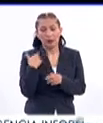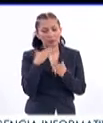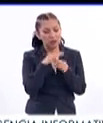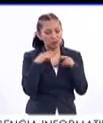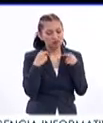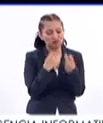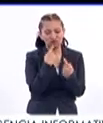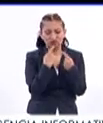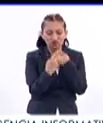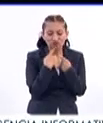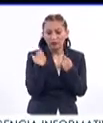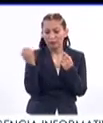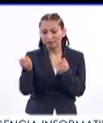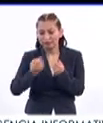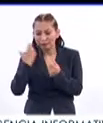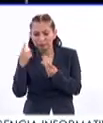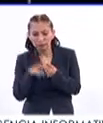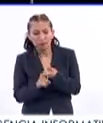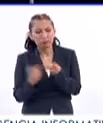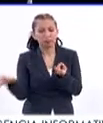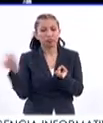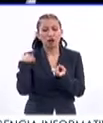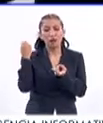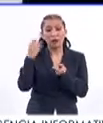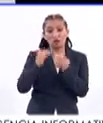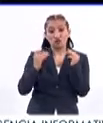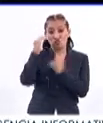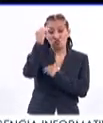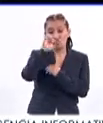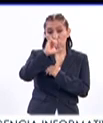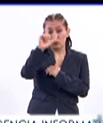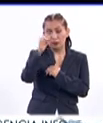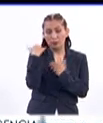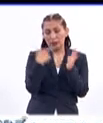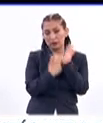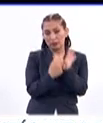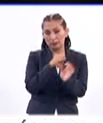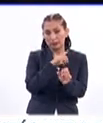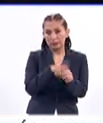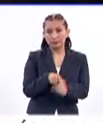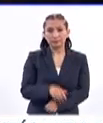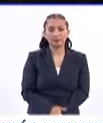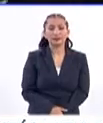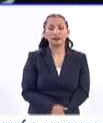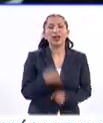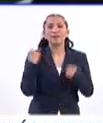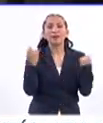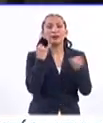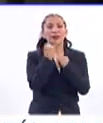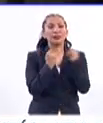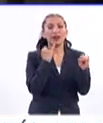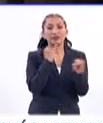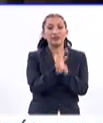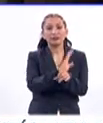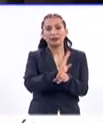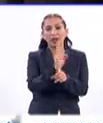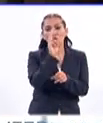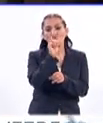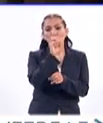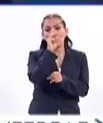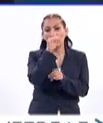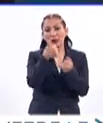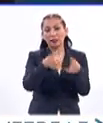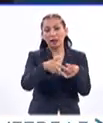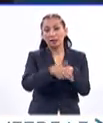mesas redondas, en ponencias, con conferencias magistrales y presentaciones especiales. El Festival Internacional de Cine UNAM